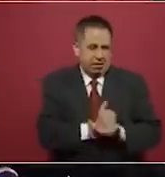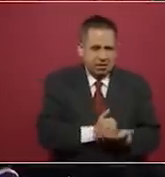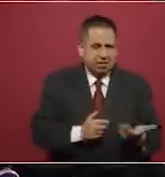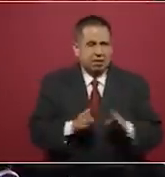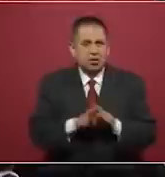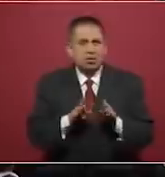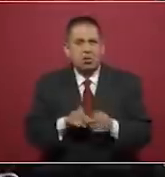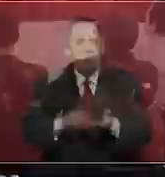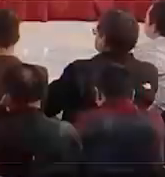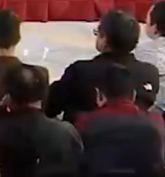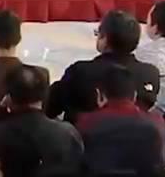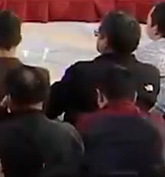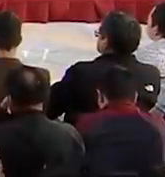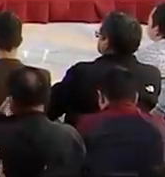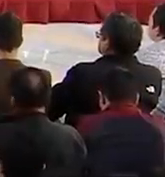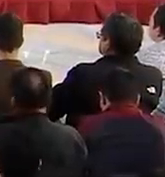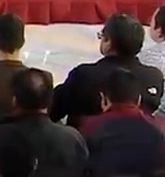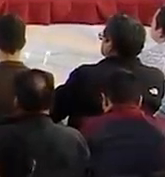del poder público